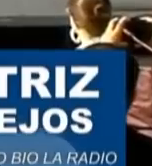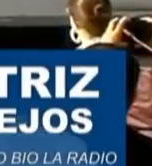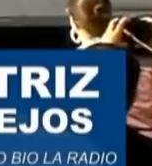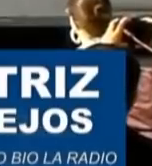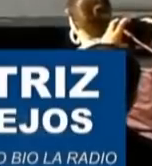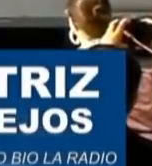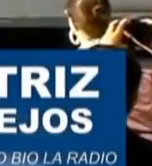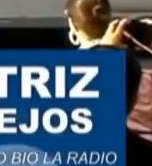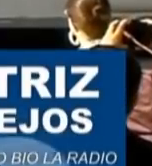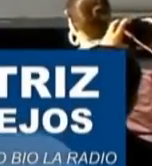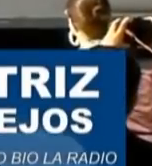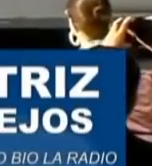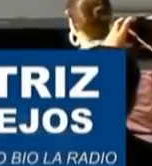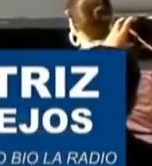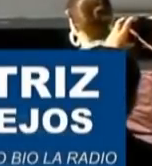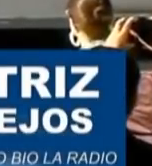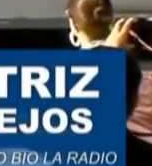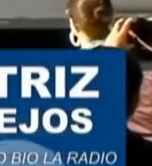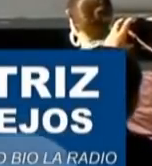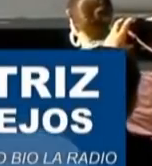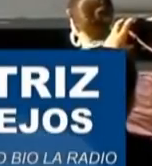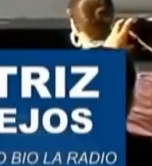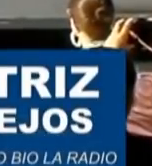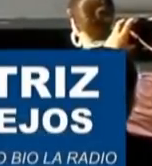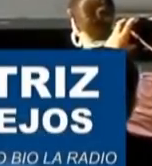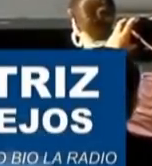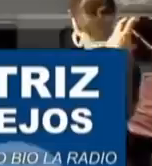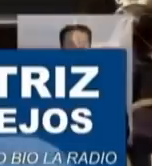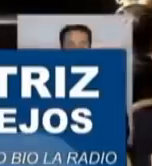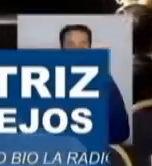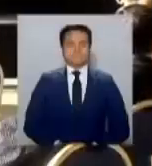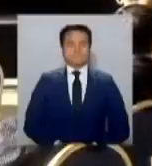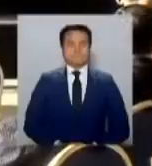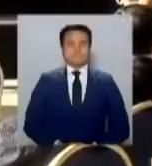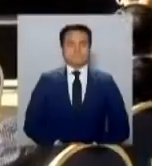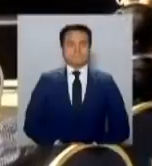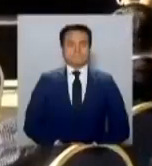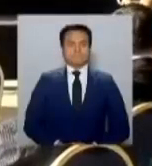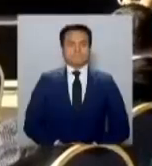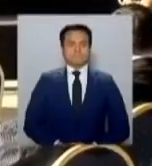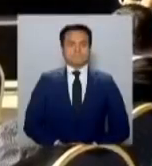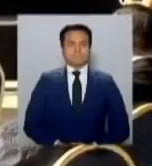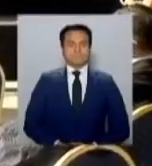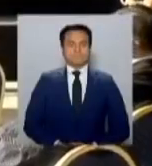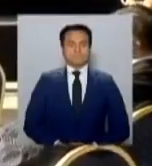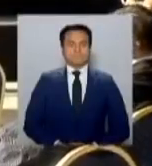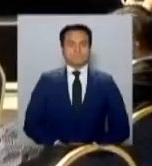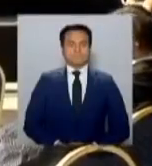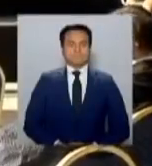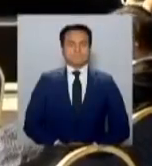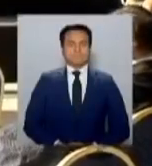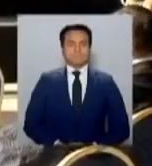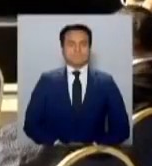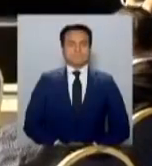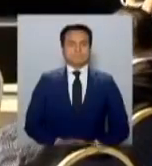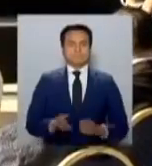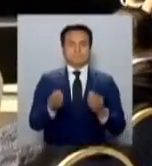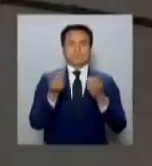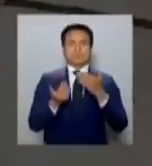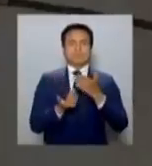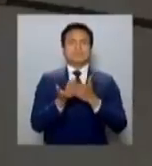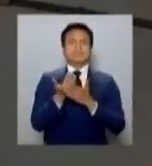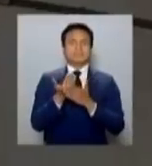ministras. ¿Hay algún partido que se sintió, no sé la palabra, afectado, digamos, que, pero que esperaba más en